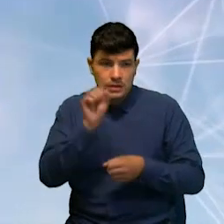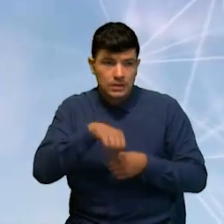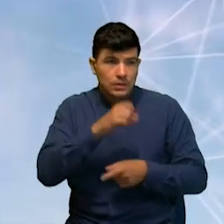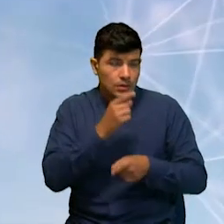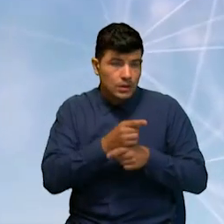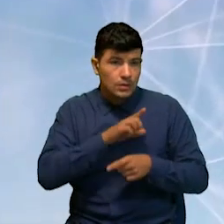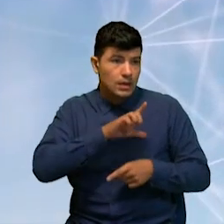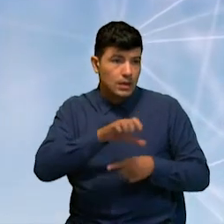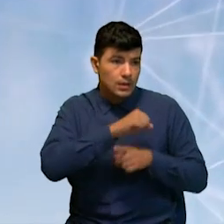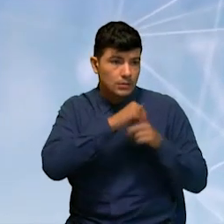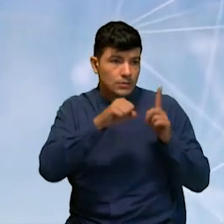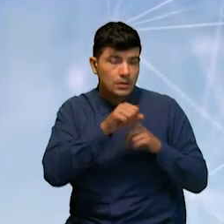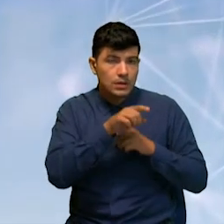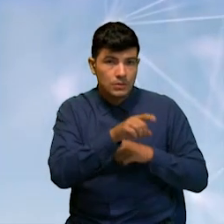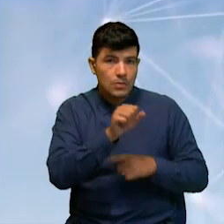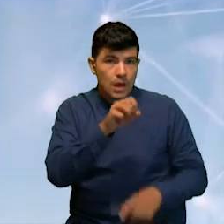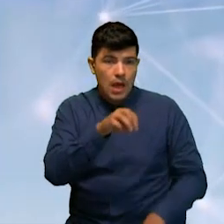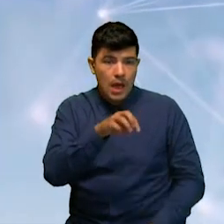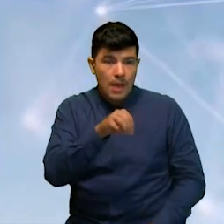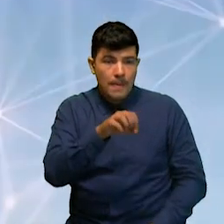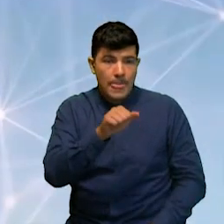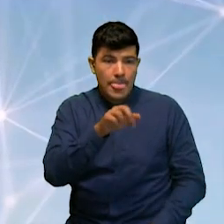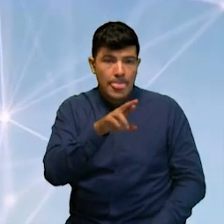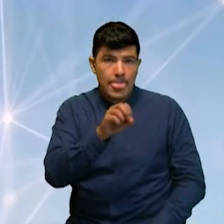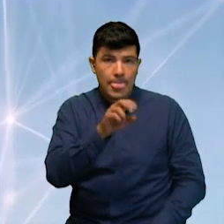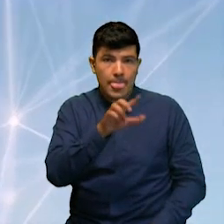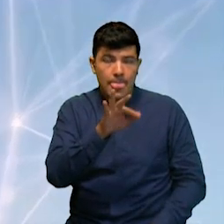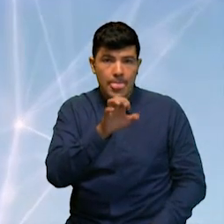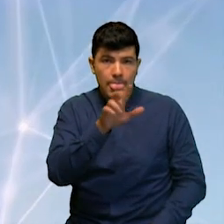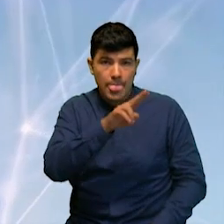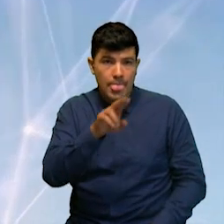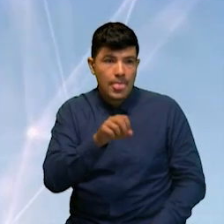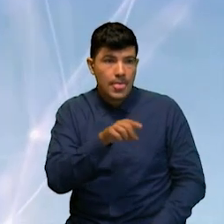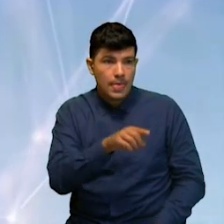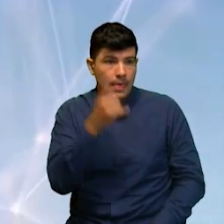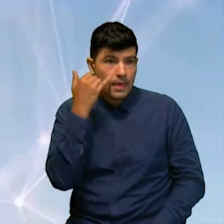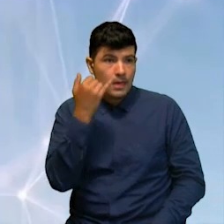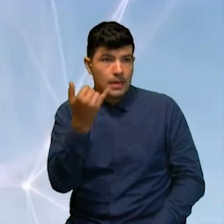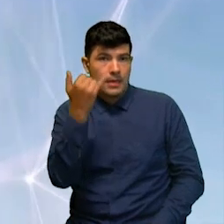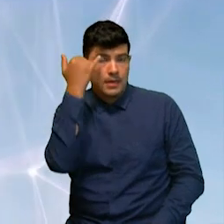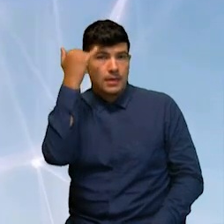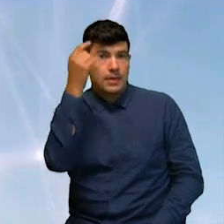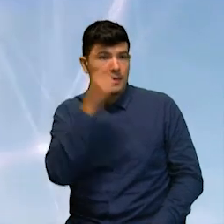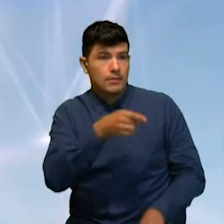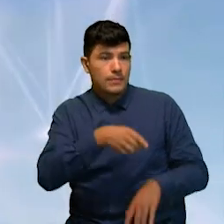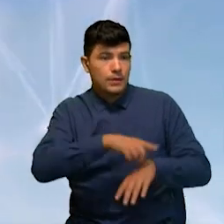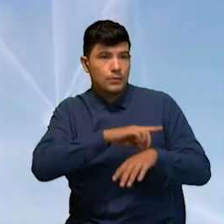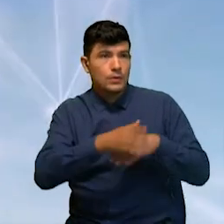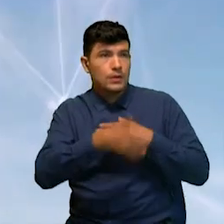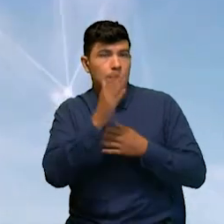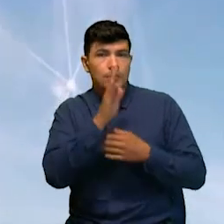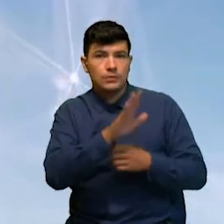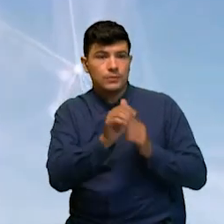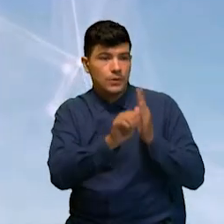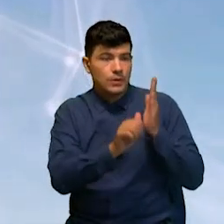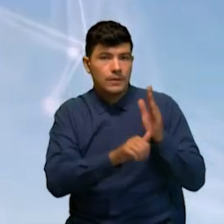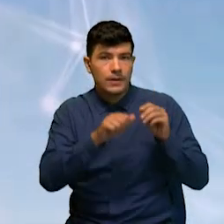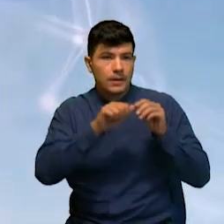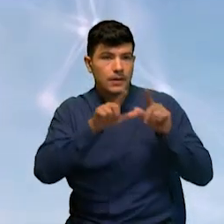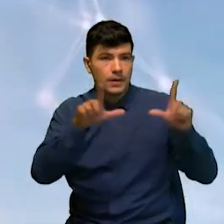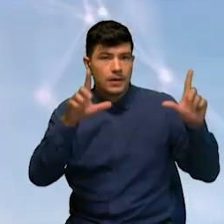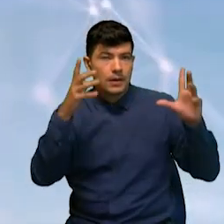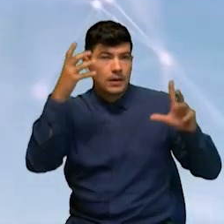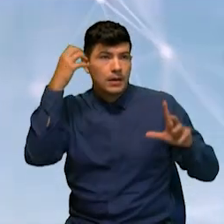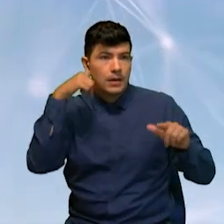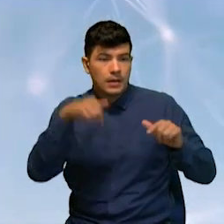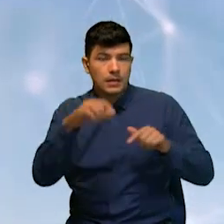la líder social colombiana Amparo Tolosa, protagonizó este jueves una inédita aparición en El Minuto de Dios, el programa televisivo más antiguo